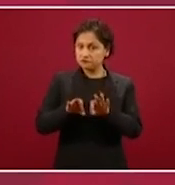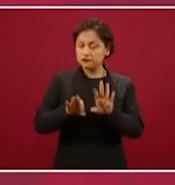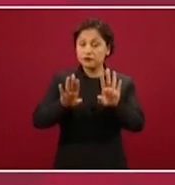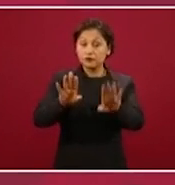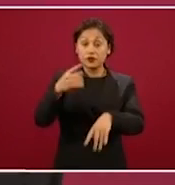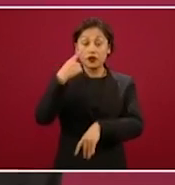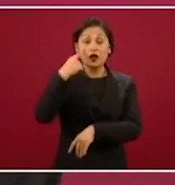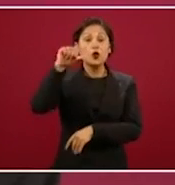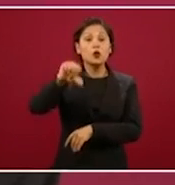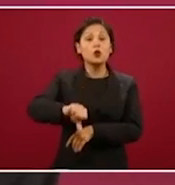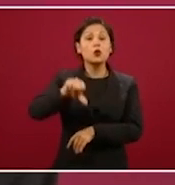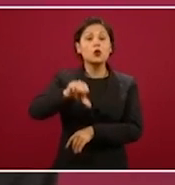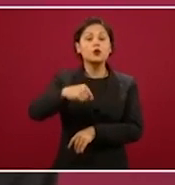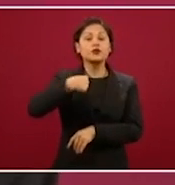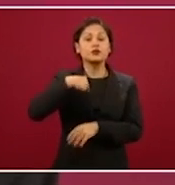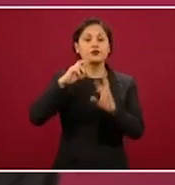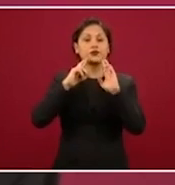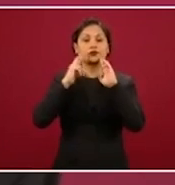reunión